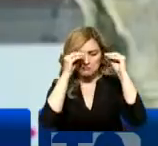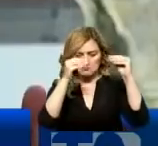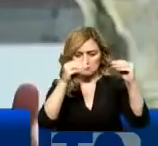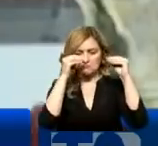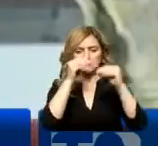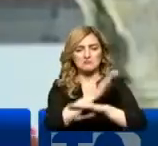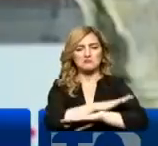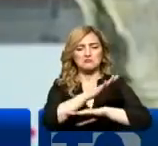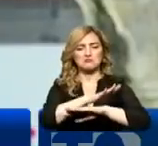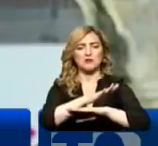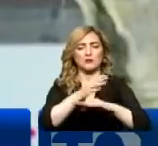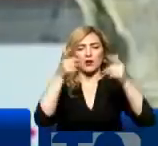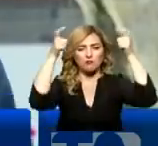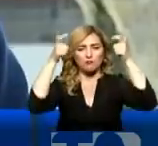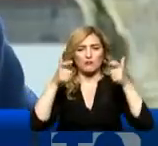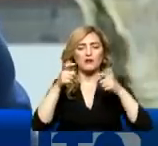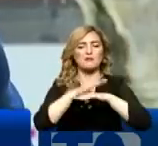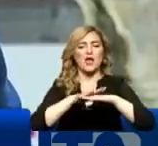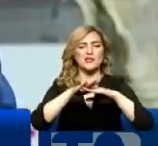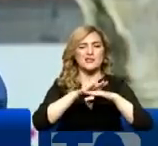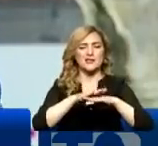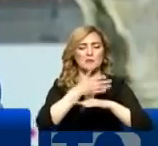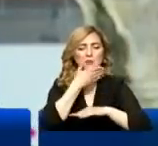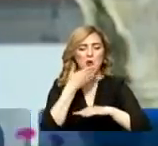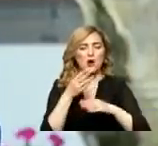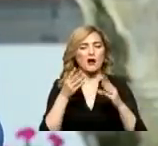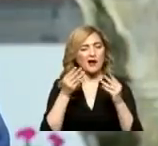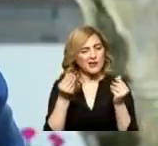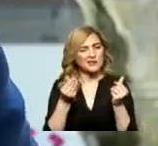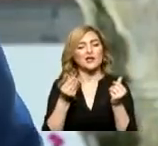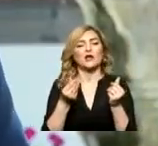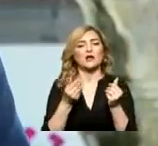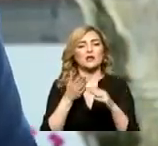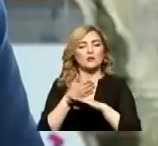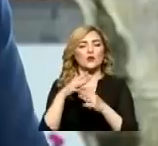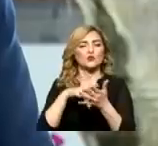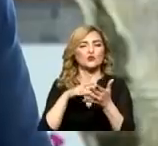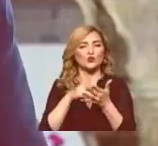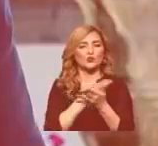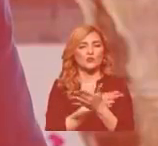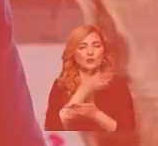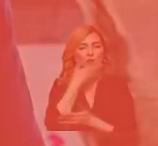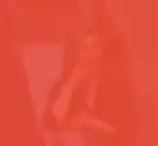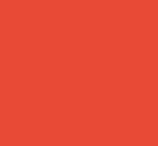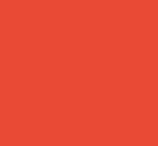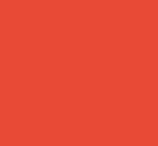de los alumnos que egresan del sistema, podremos tener mejores alumnos en el sistema de educación superior.